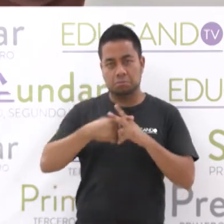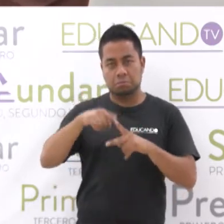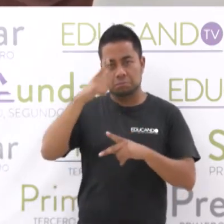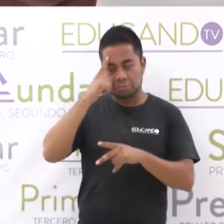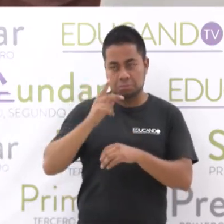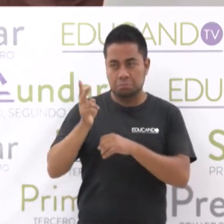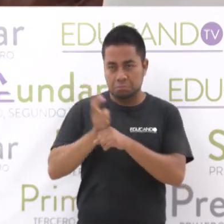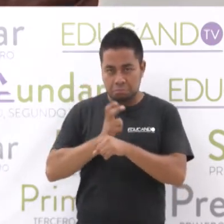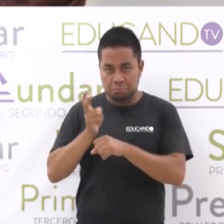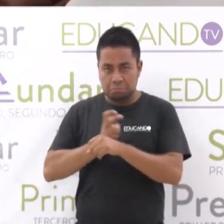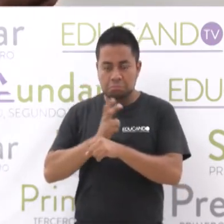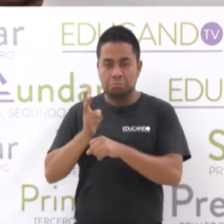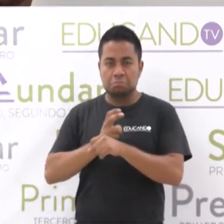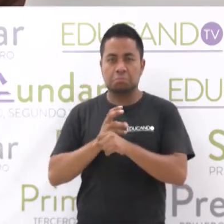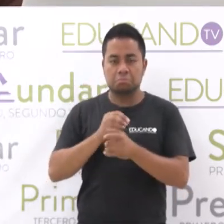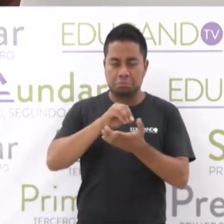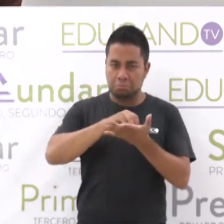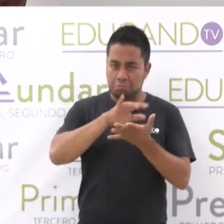recopilar y a registrar